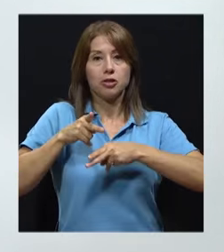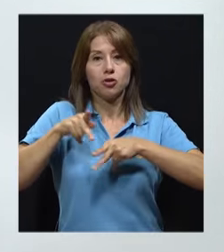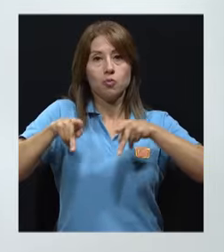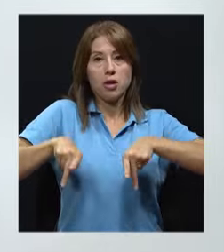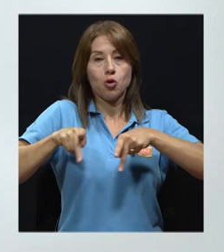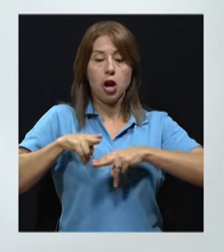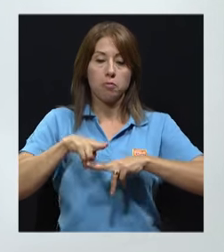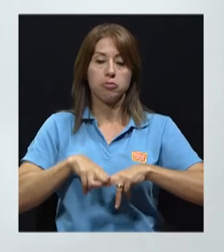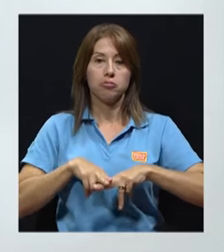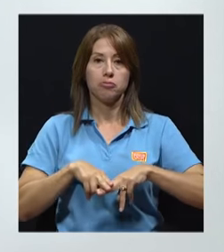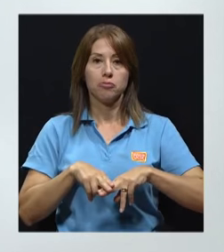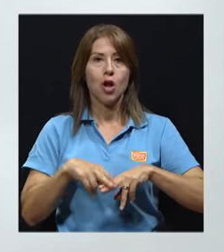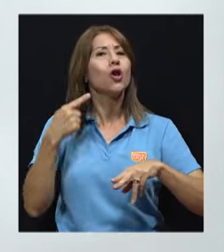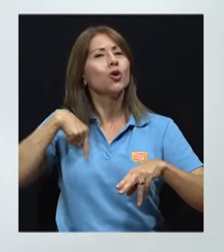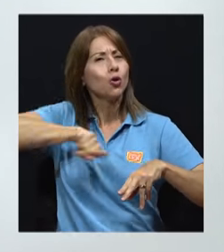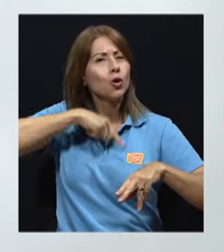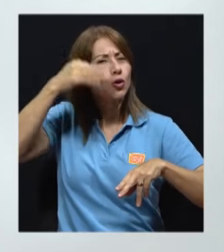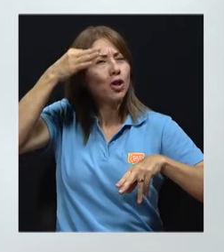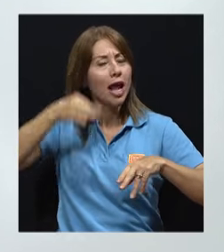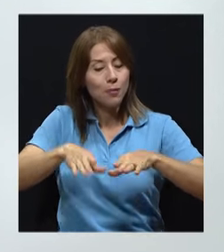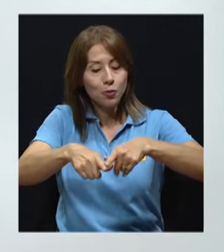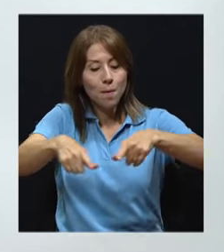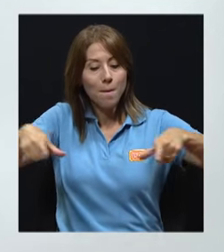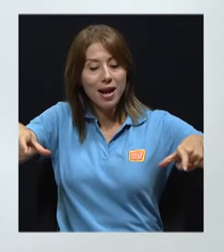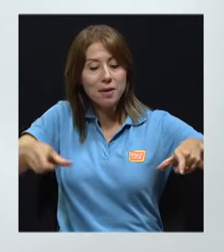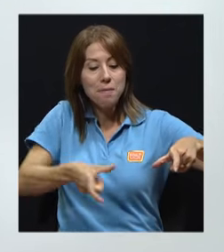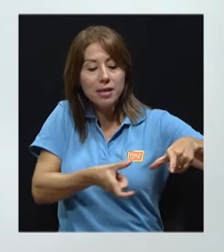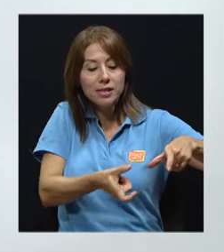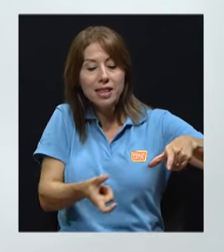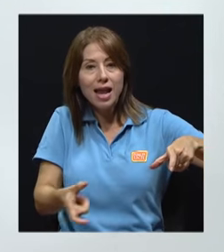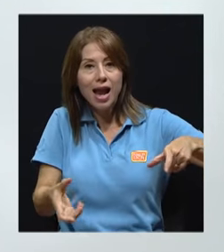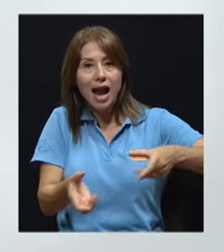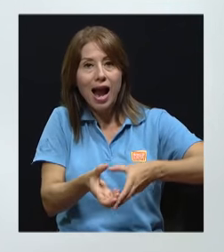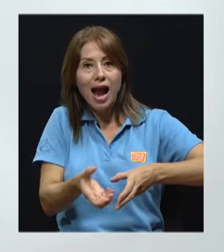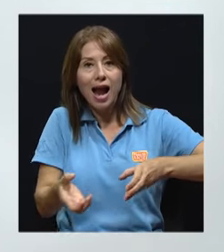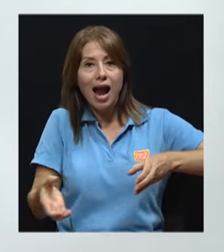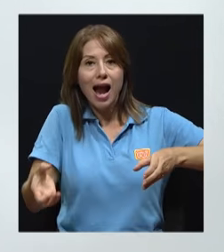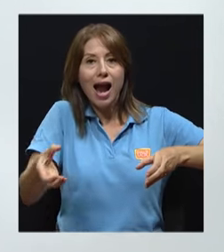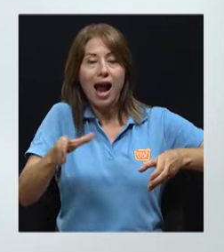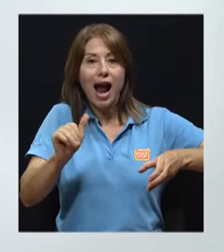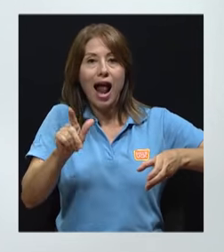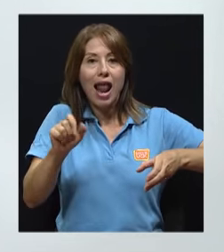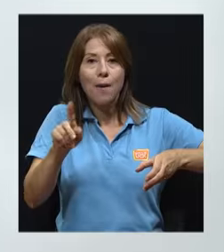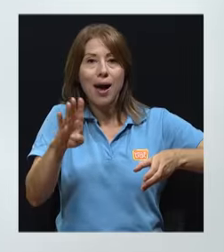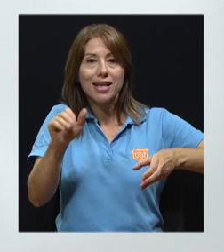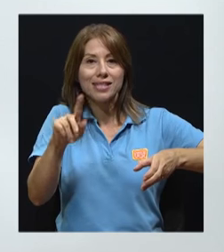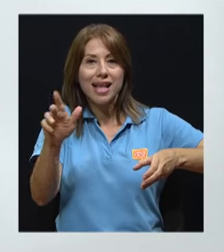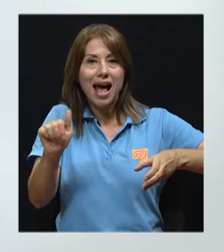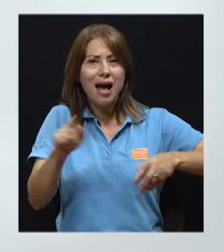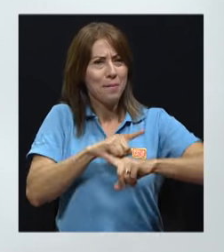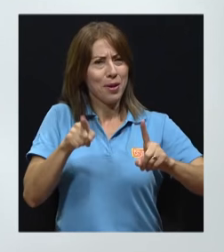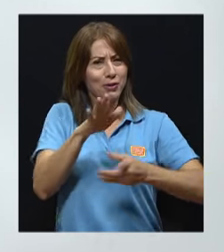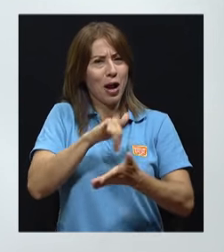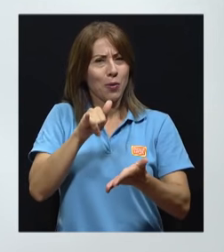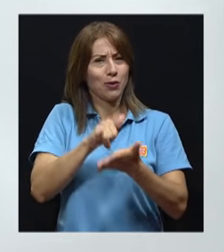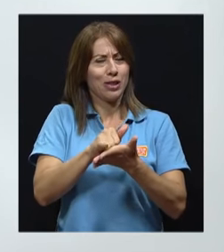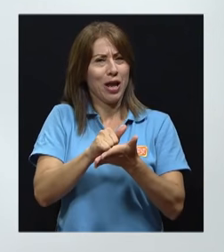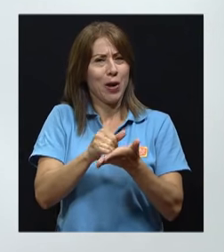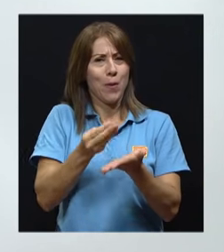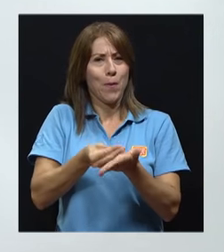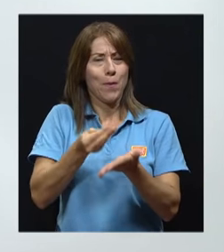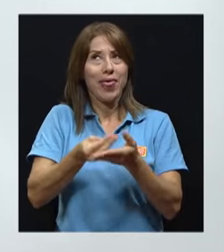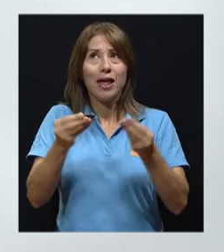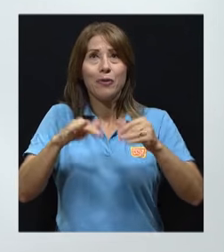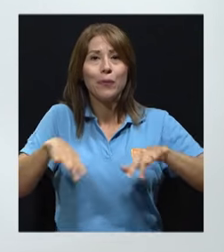e imaginamos que eran marimbas de calabaza pero por las iones húmedas de San José esas calabazas Se